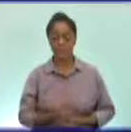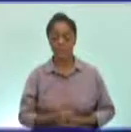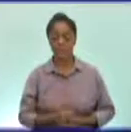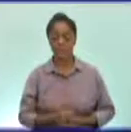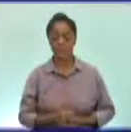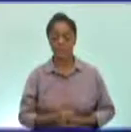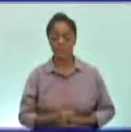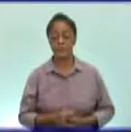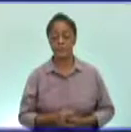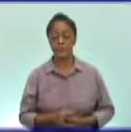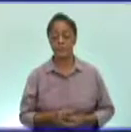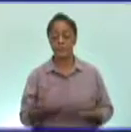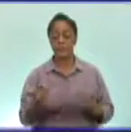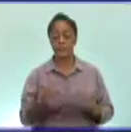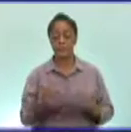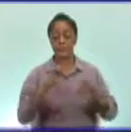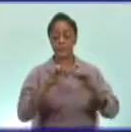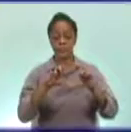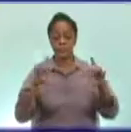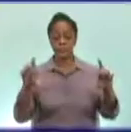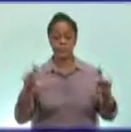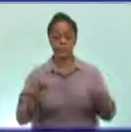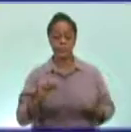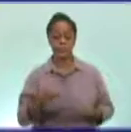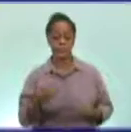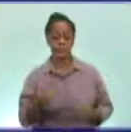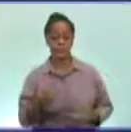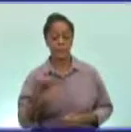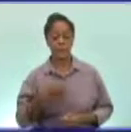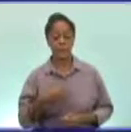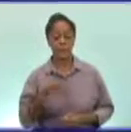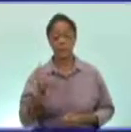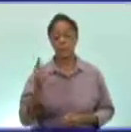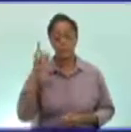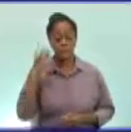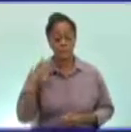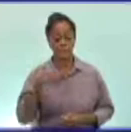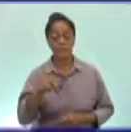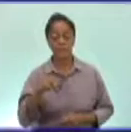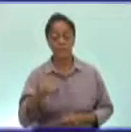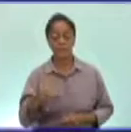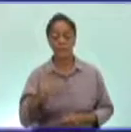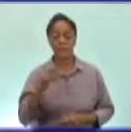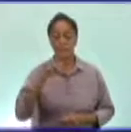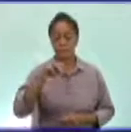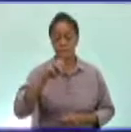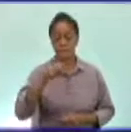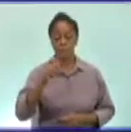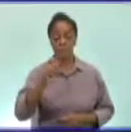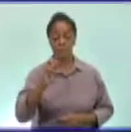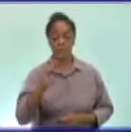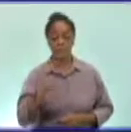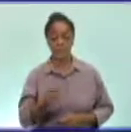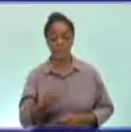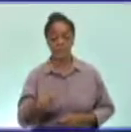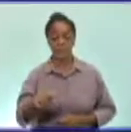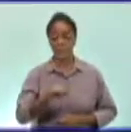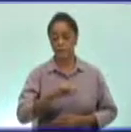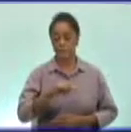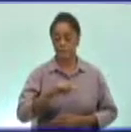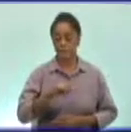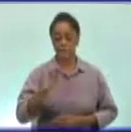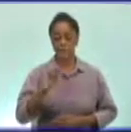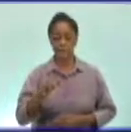en un pequeño cuadro. Pero quiero que conozcan. El reino Moneras es lo mismo que